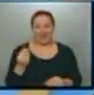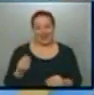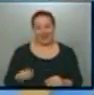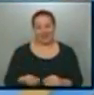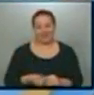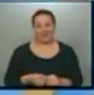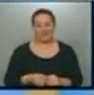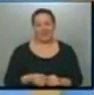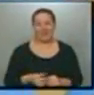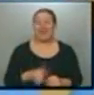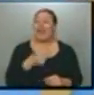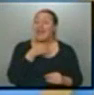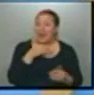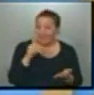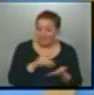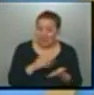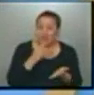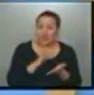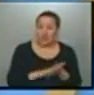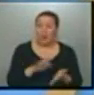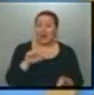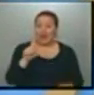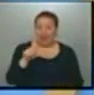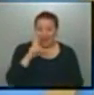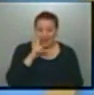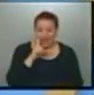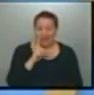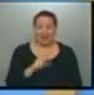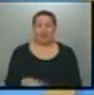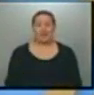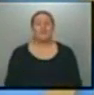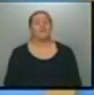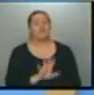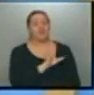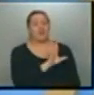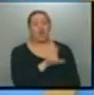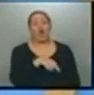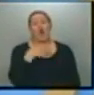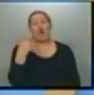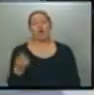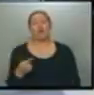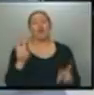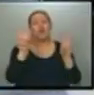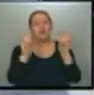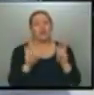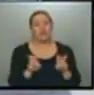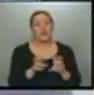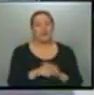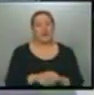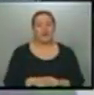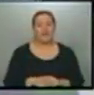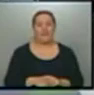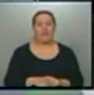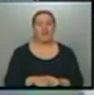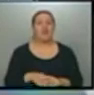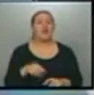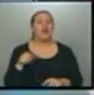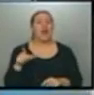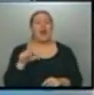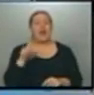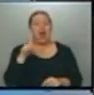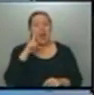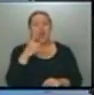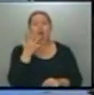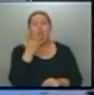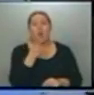lindo. ¿Quiere más de Lali? Lali, mientras che, para, tanto... antes que sigas con otro tema de Lali. No, ¿tiene debilidad por los hombres comprometidos? No. ¿Quién? ¿Lali?